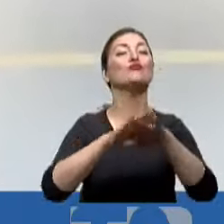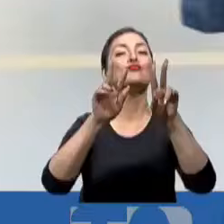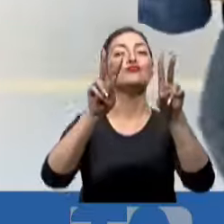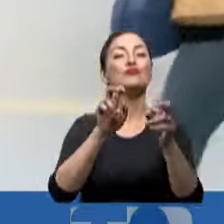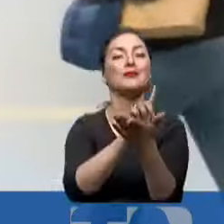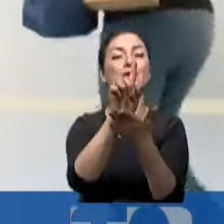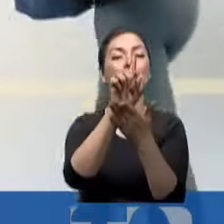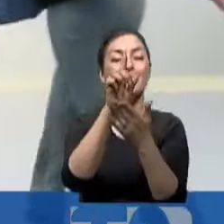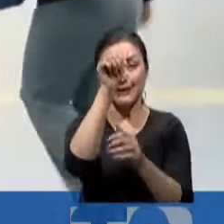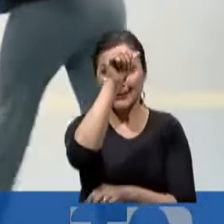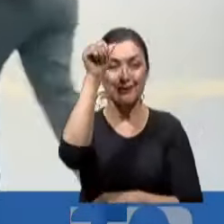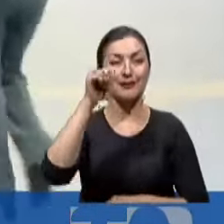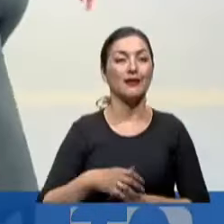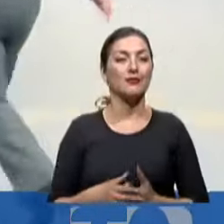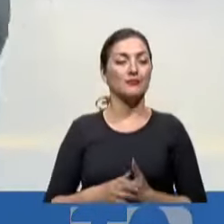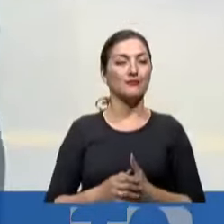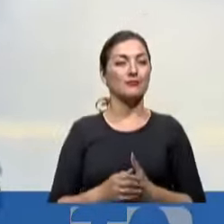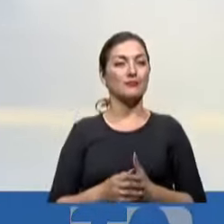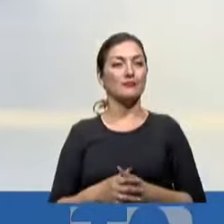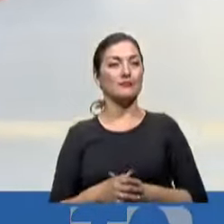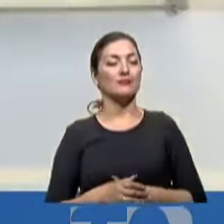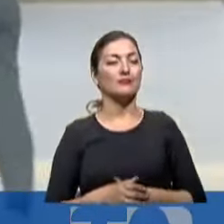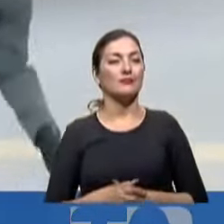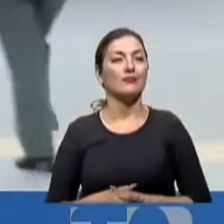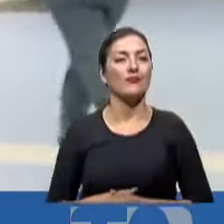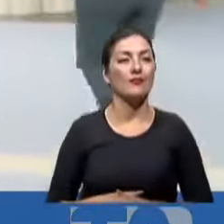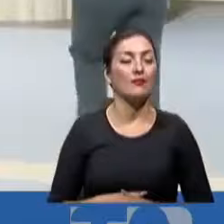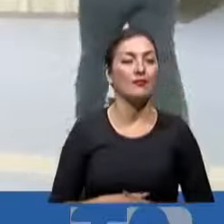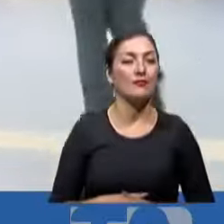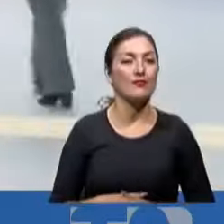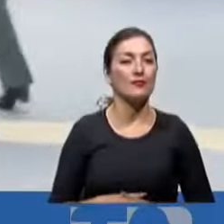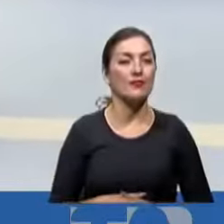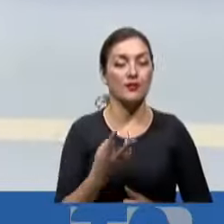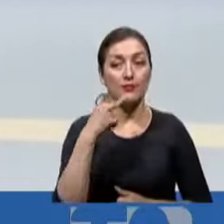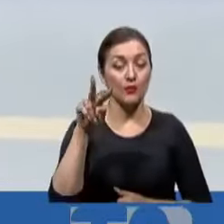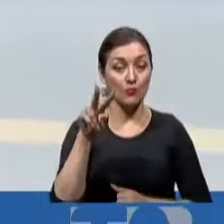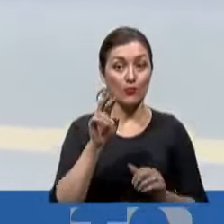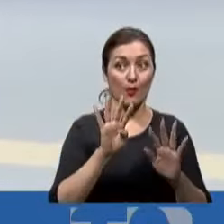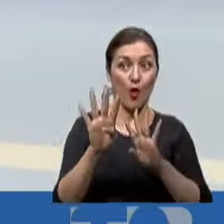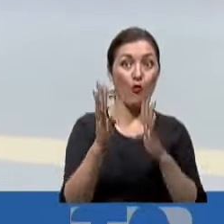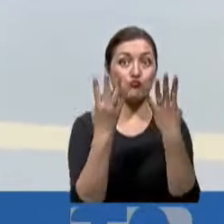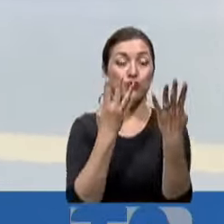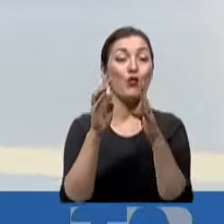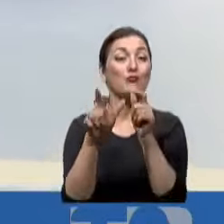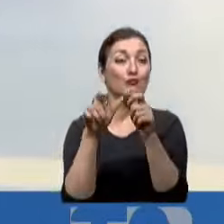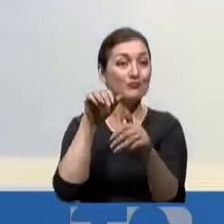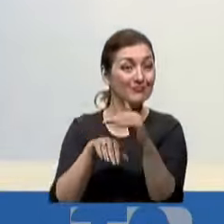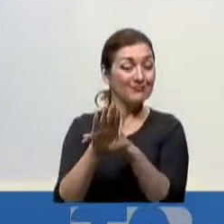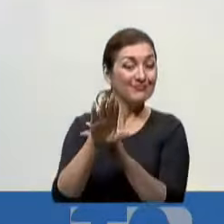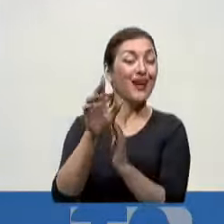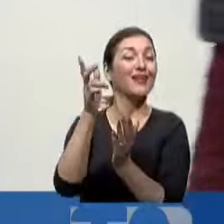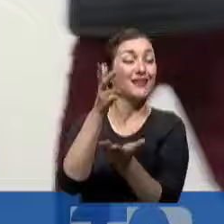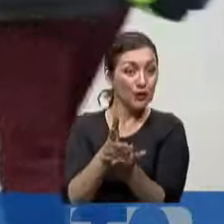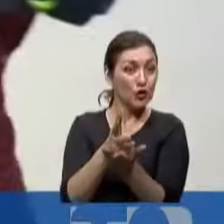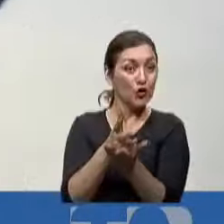la Semana Santa. Quiero destacar que en este momento ustedes pueden ver, hay gran afluencia también ya de personas que están ingresando a las estaciones,